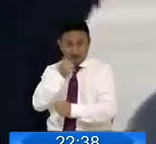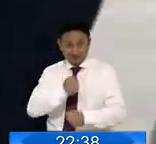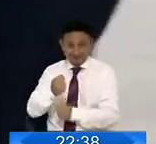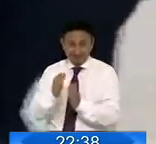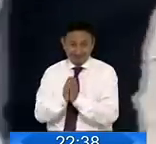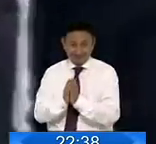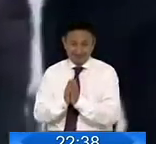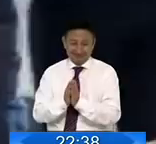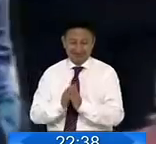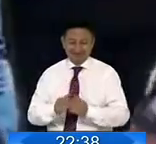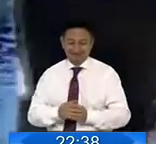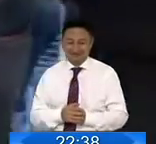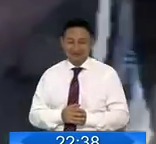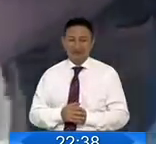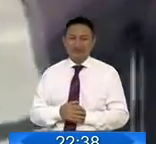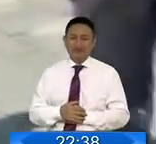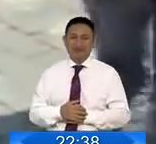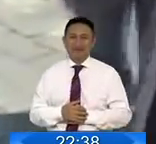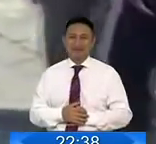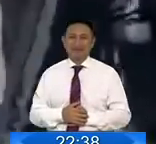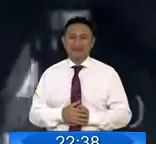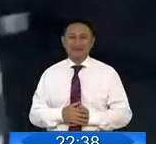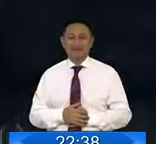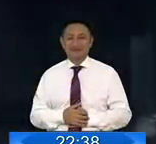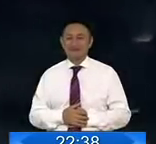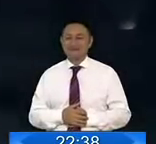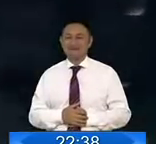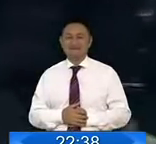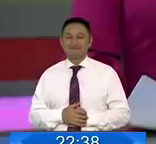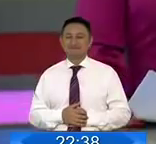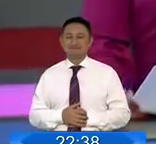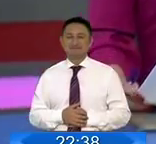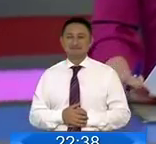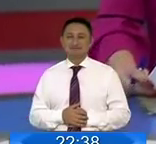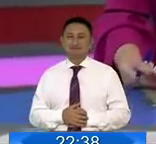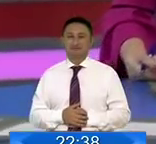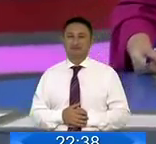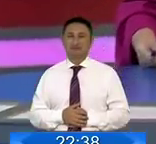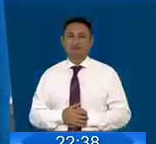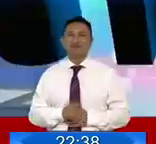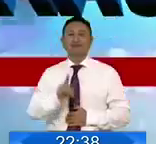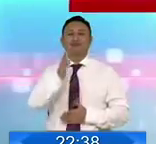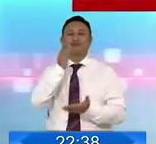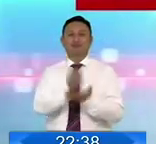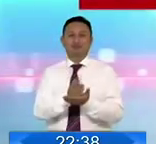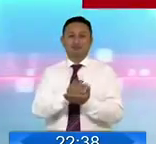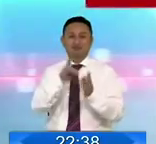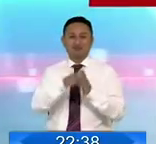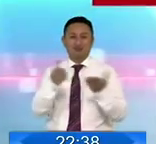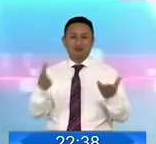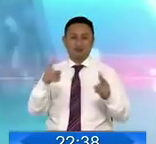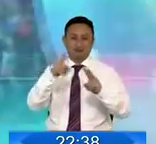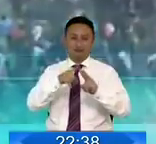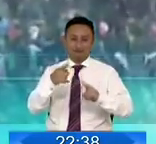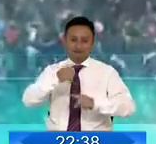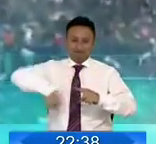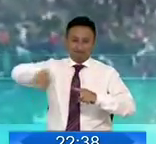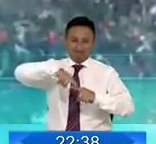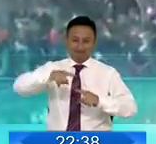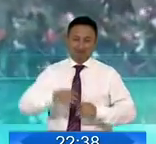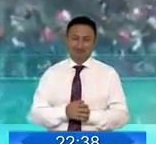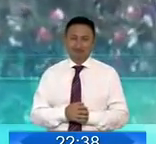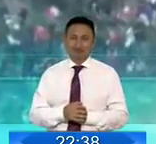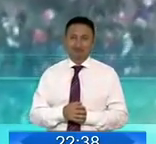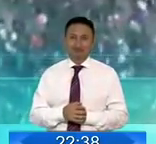de pan. En Quito informó Iván Casamen. Una nueva pausa en la emisión estelar del Comercio TV